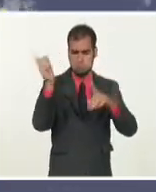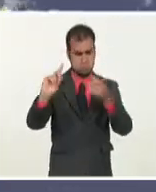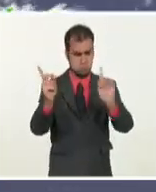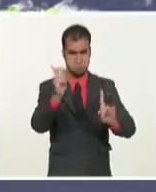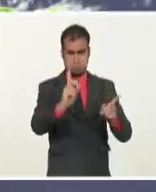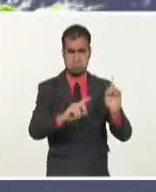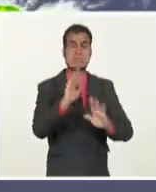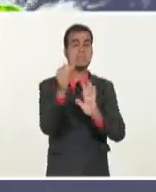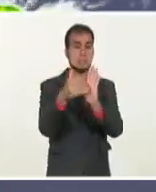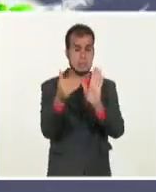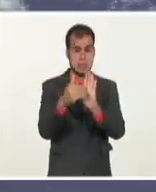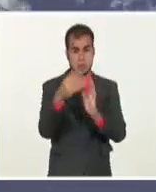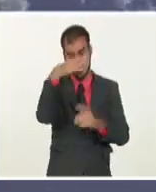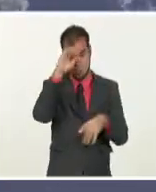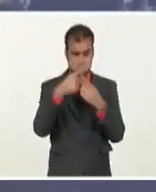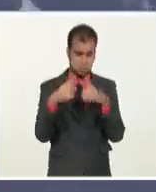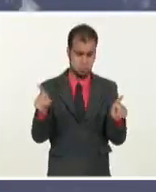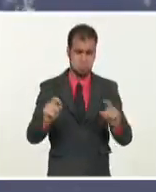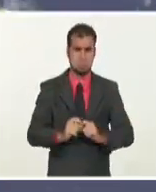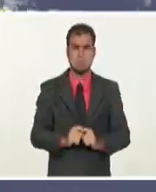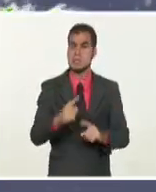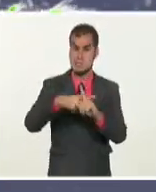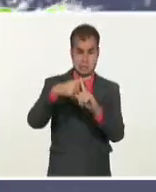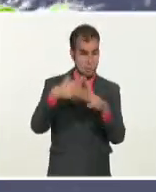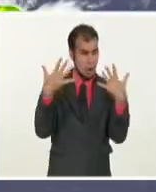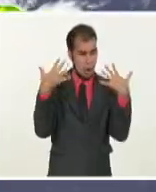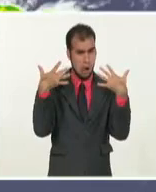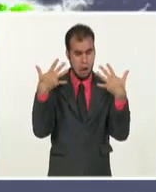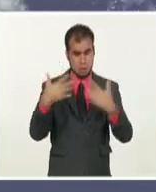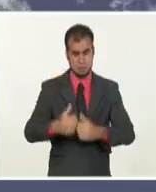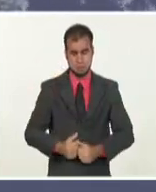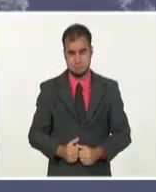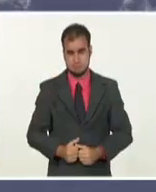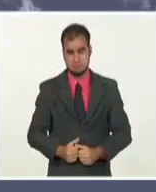tarde en gran parte del país y temperaturas que van a continuar siendo elevadas en toda la archipiélago. A